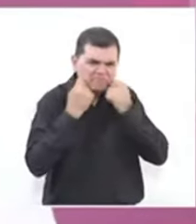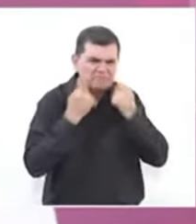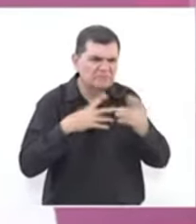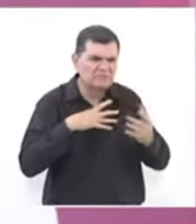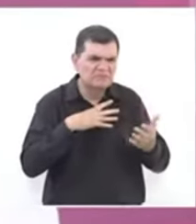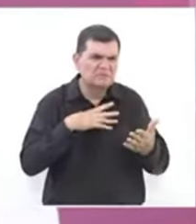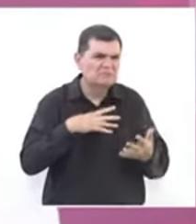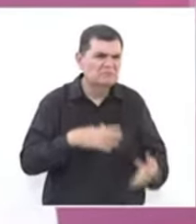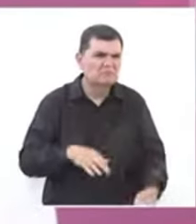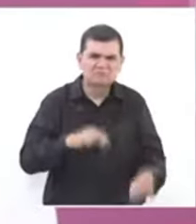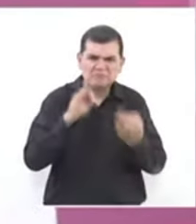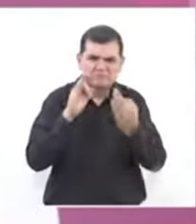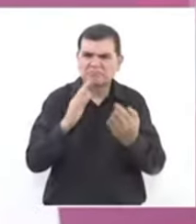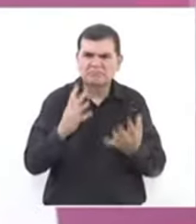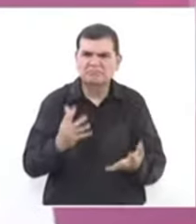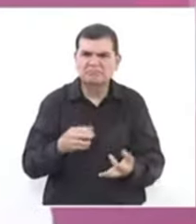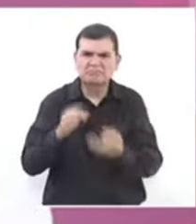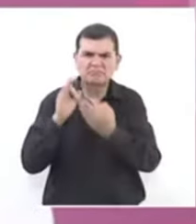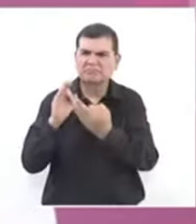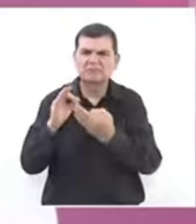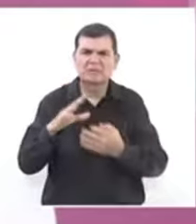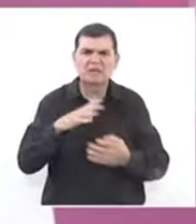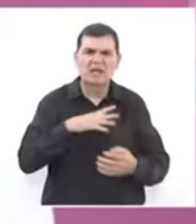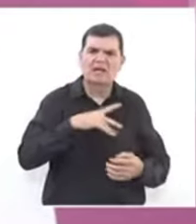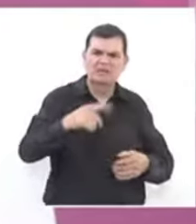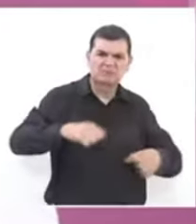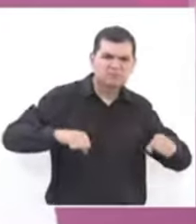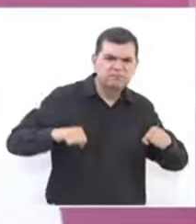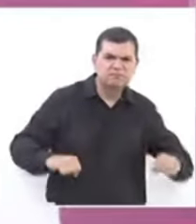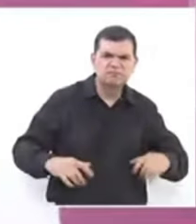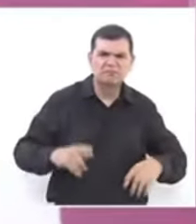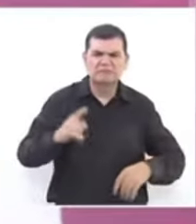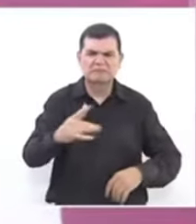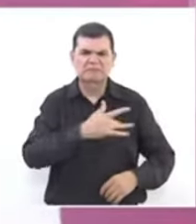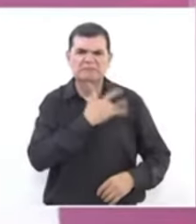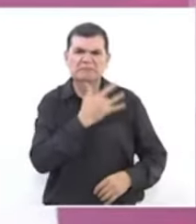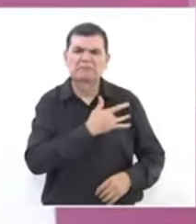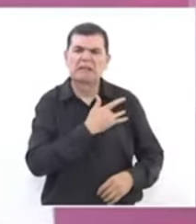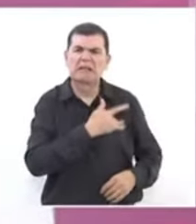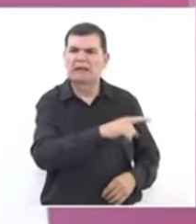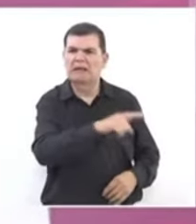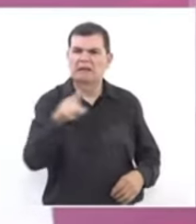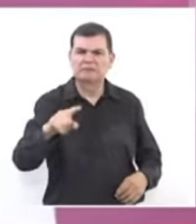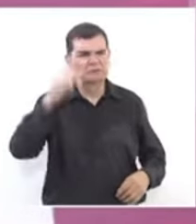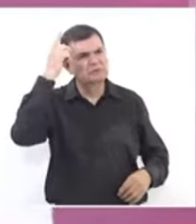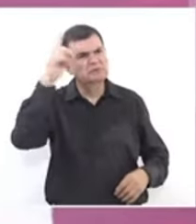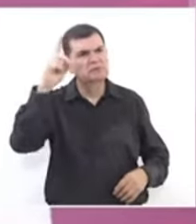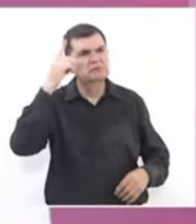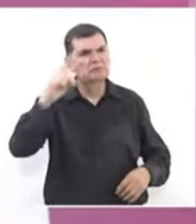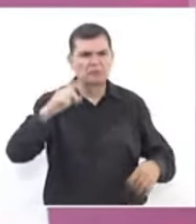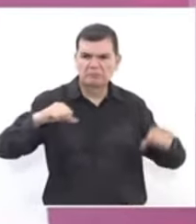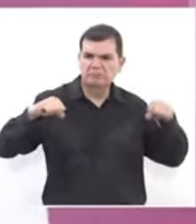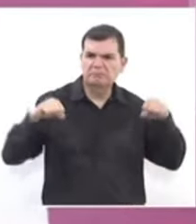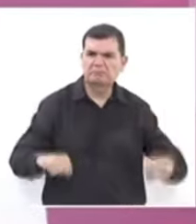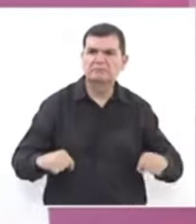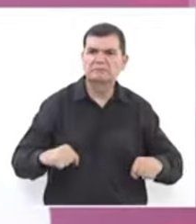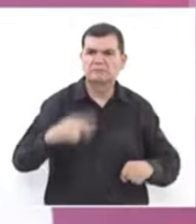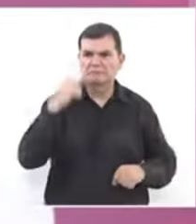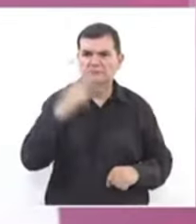enfrentar a los potentados, a los que se sentían dueños ya no más, de México. Ya no